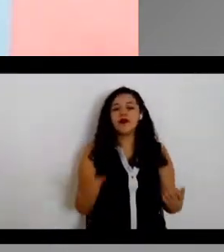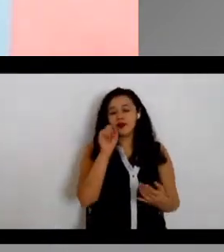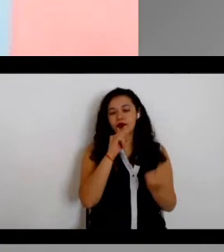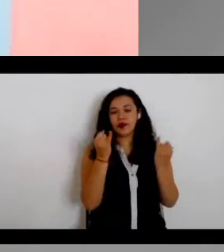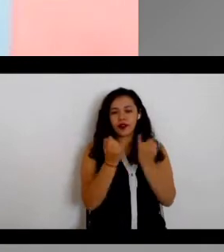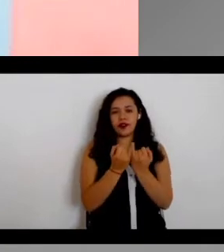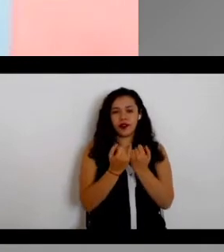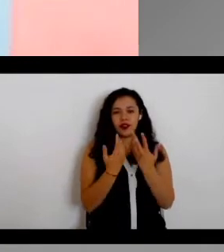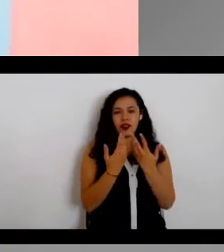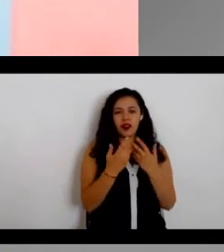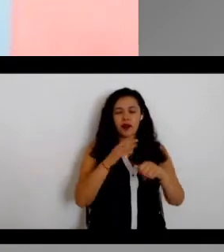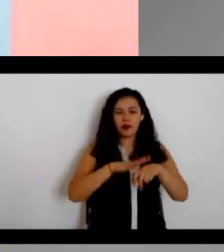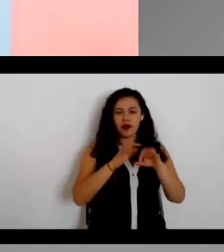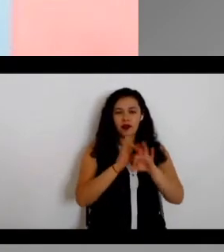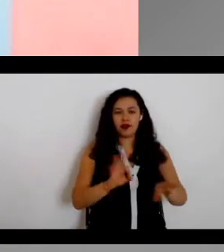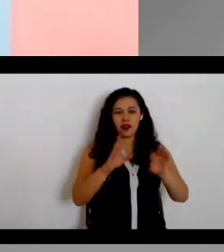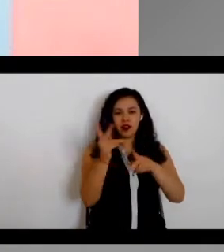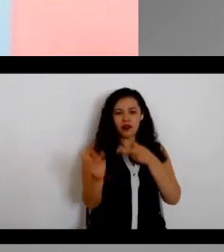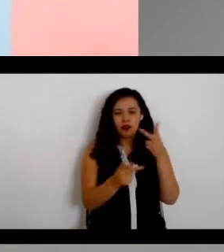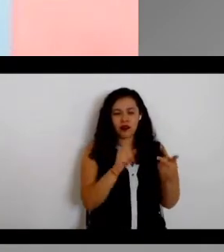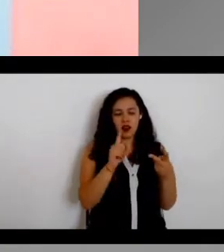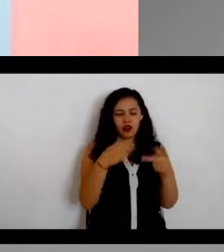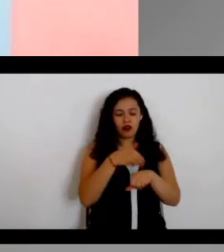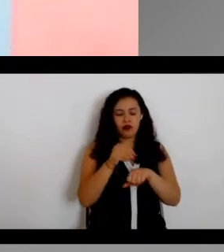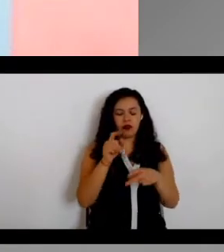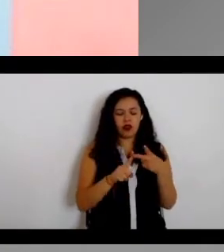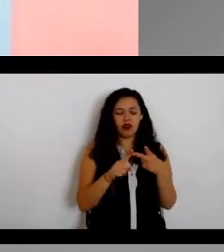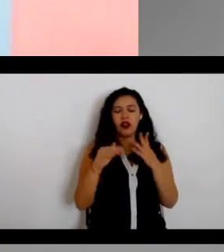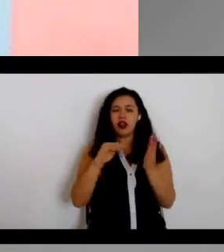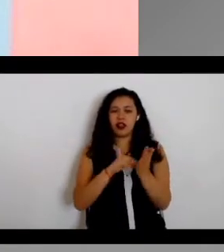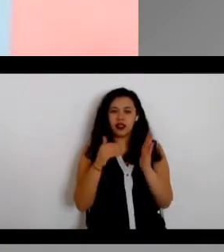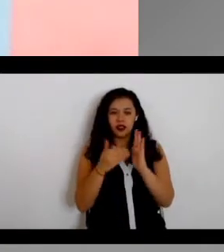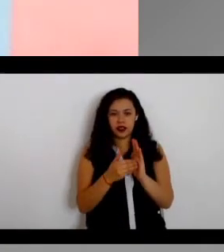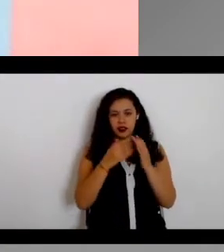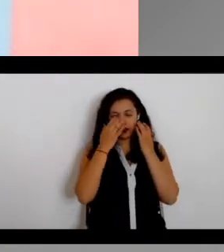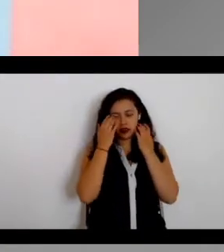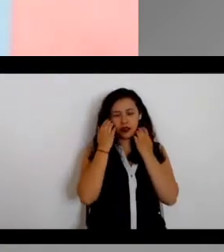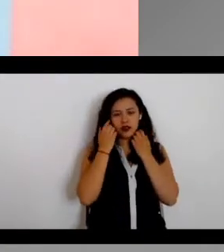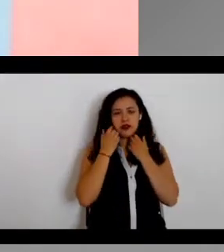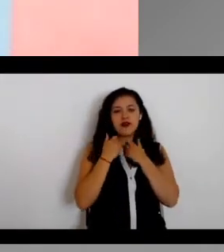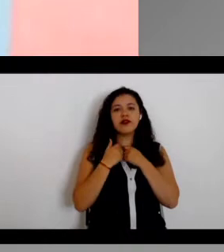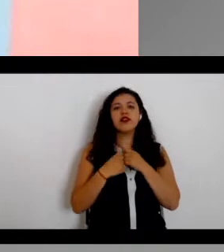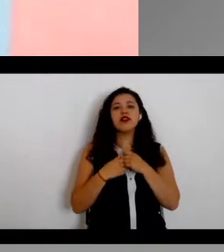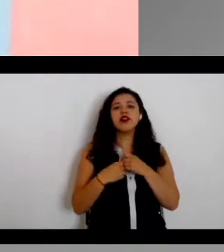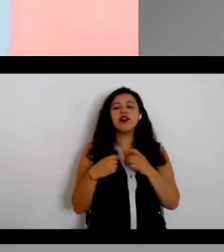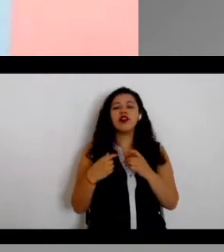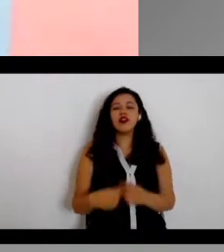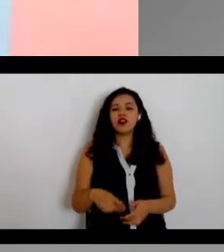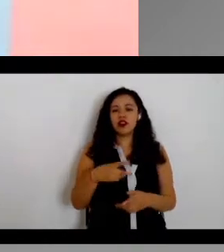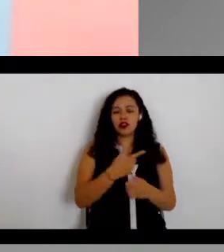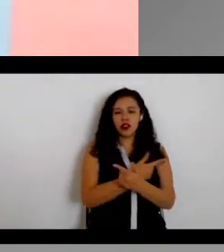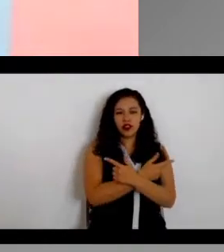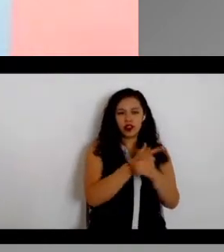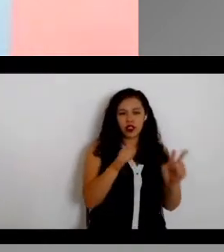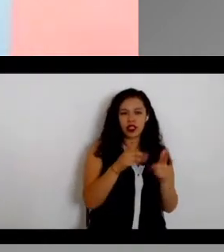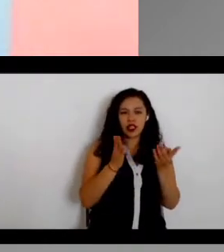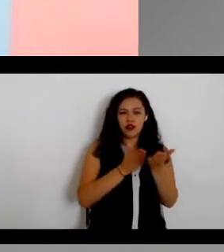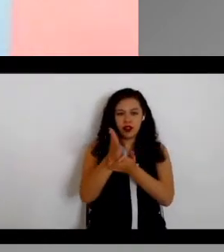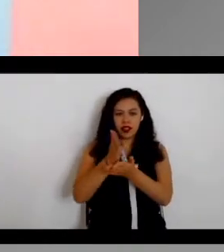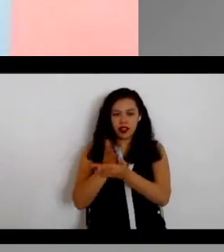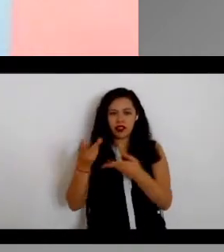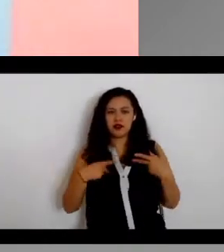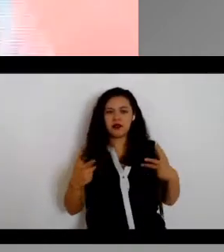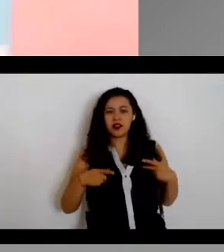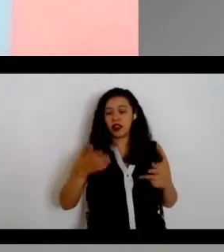mencionaba como pregunta dos es las estrategias. Me permitiría citar el trabajo que hemos hecho desde Libre Acceso e invito también para quienes no nos